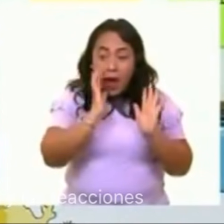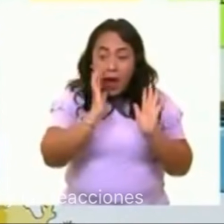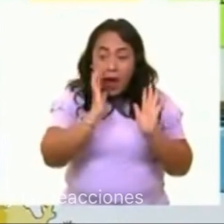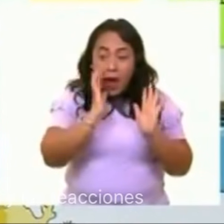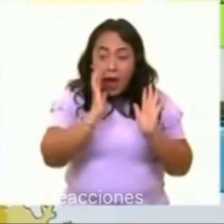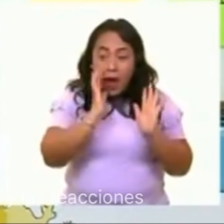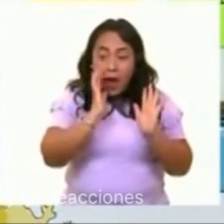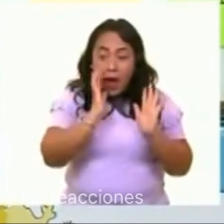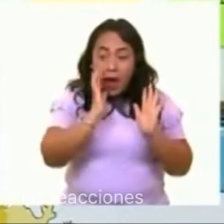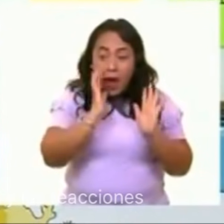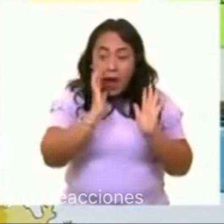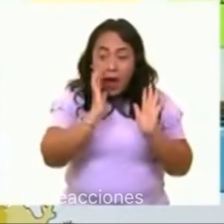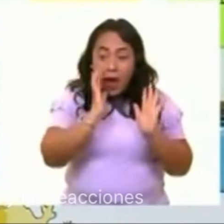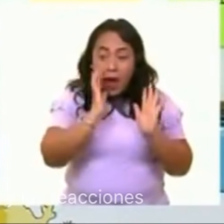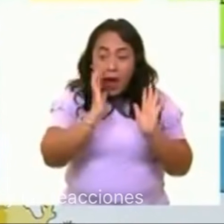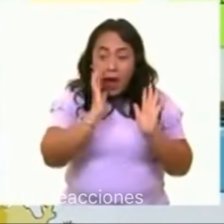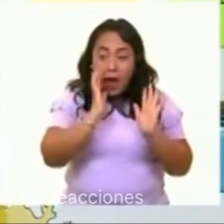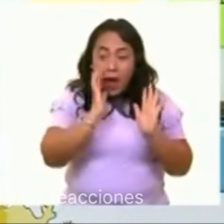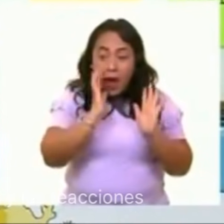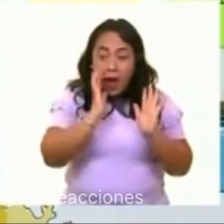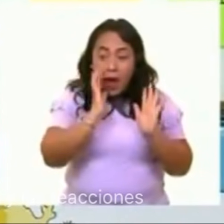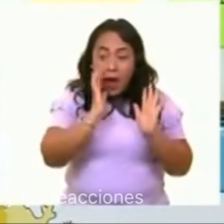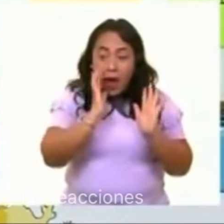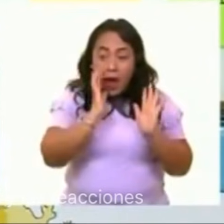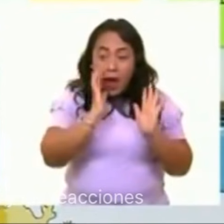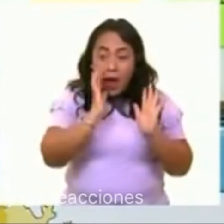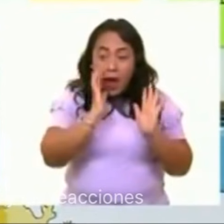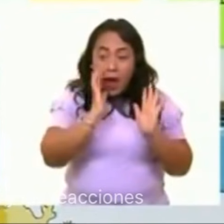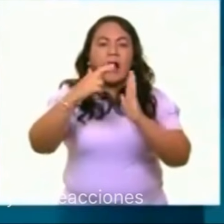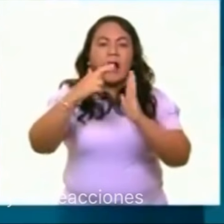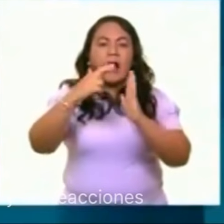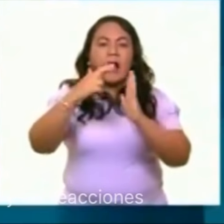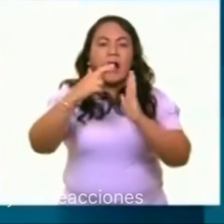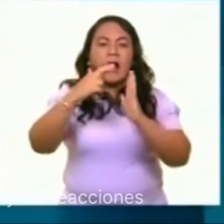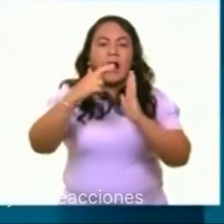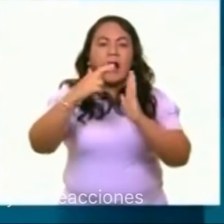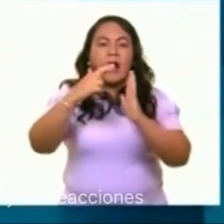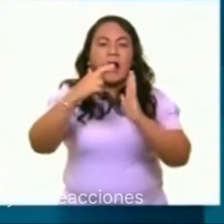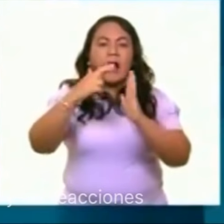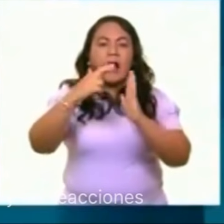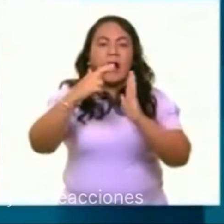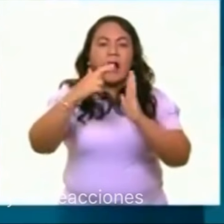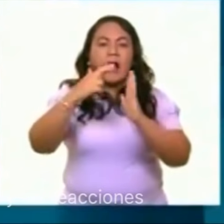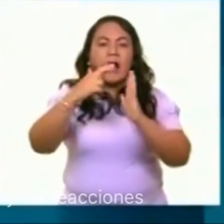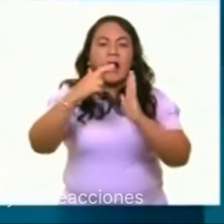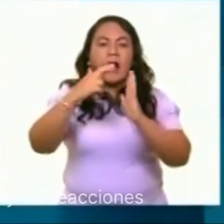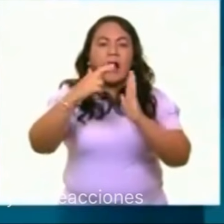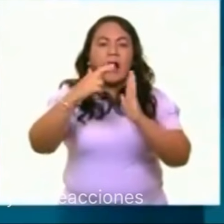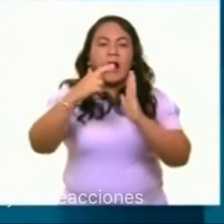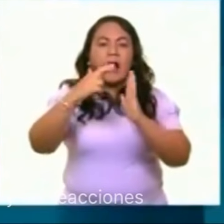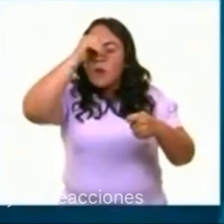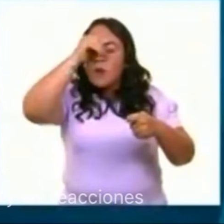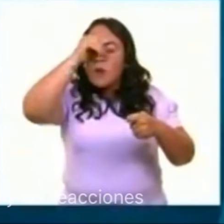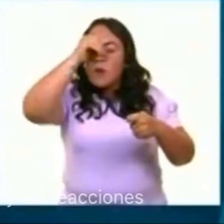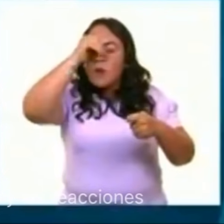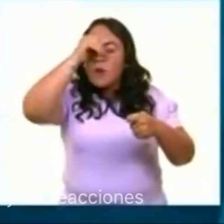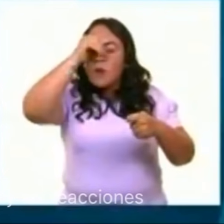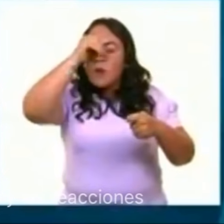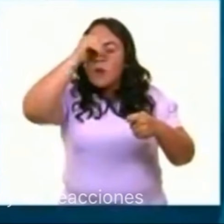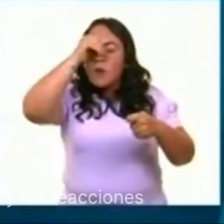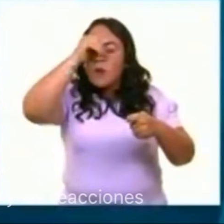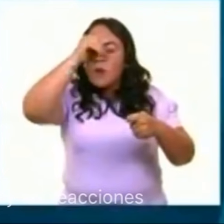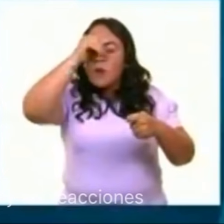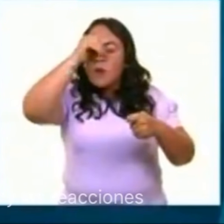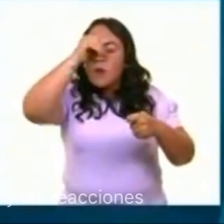seguimiento es decir verificar que todos cumplan con las tareas asignadas en tiempo y forma en el vídeo se menciona la importancia de la participación social para